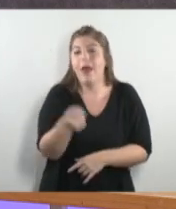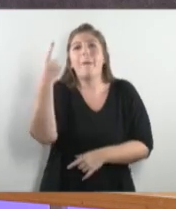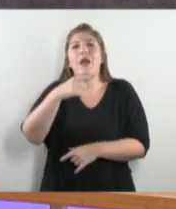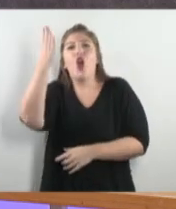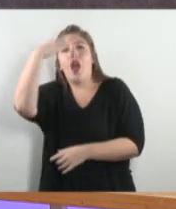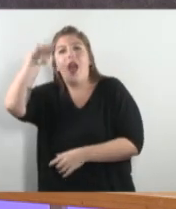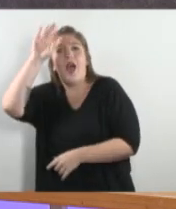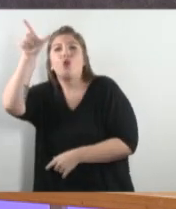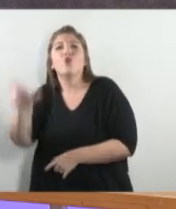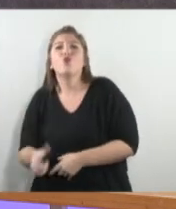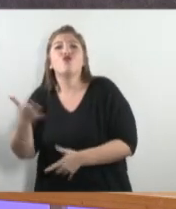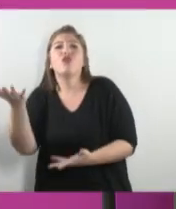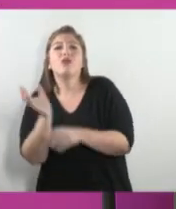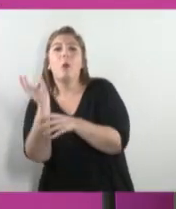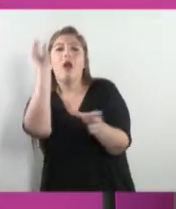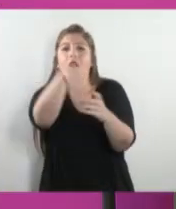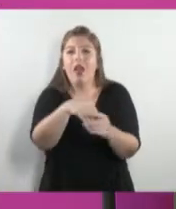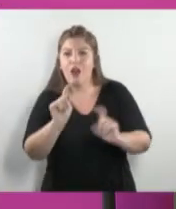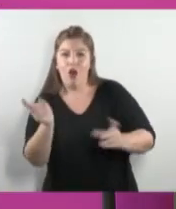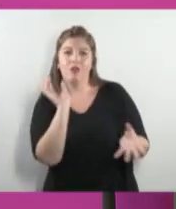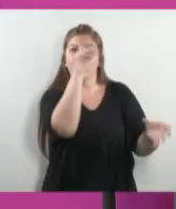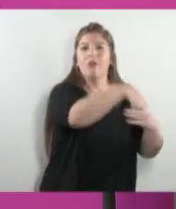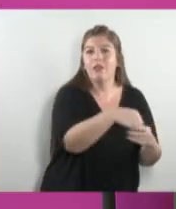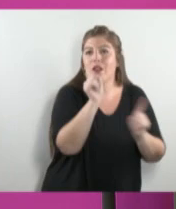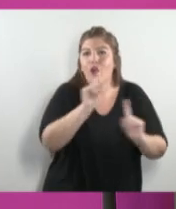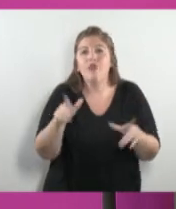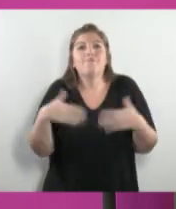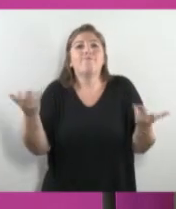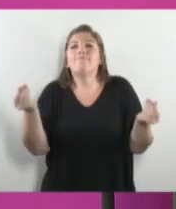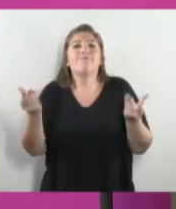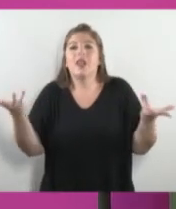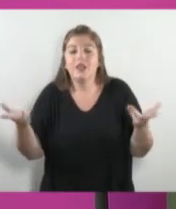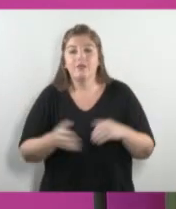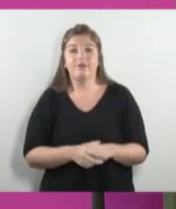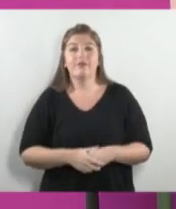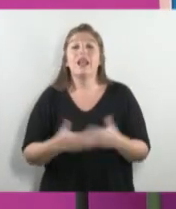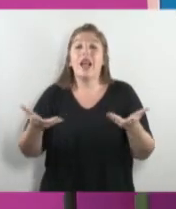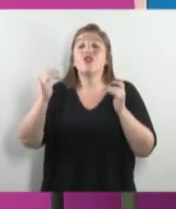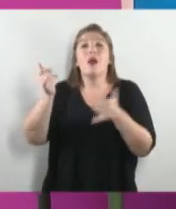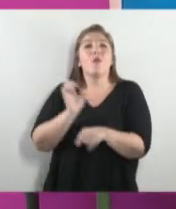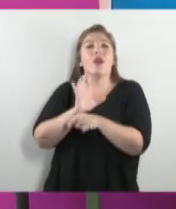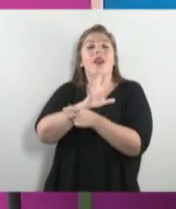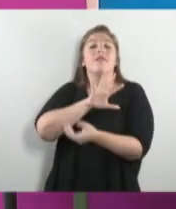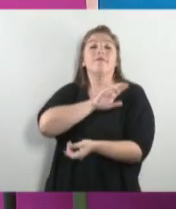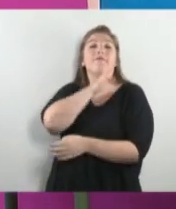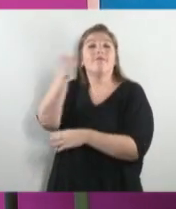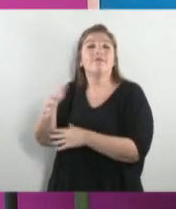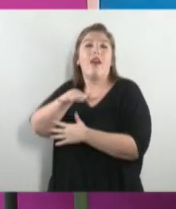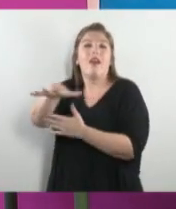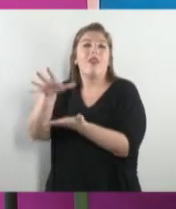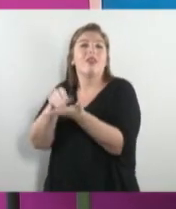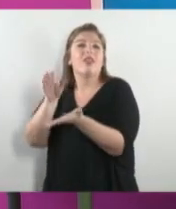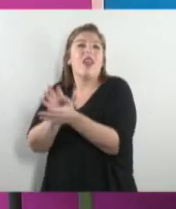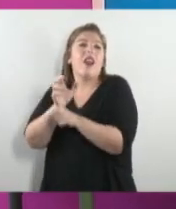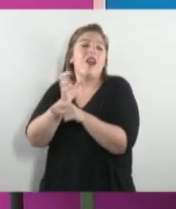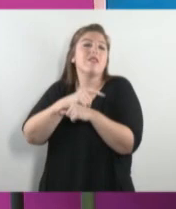un lugar ni en un lugar justamente ni en otro. Justamente porque ocupaba las tierras fiscales, muy